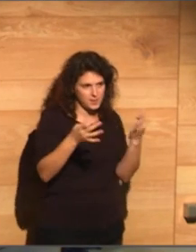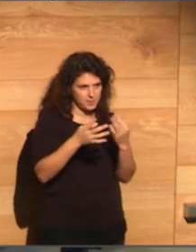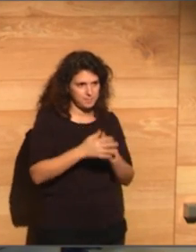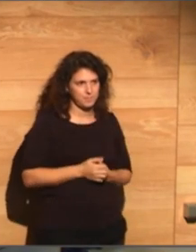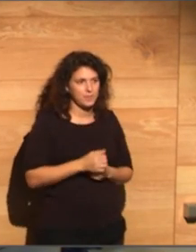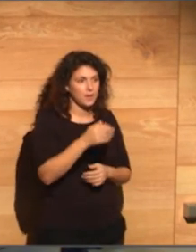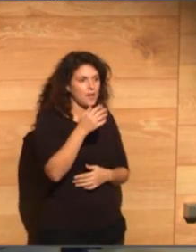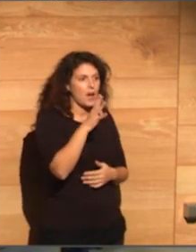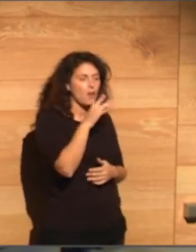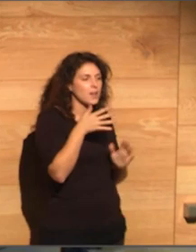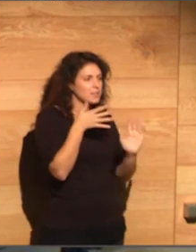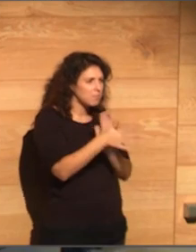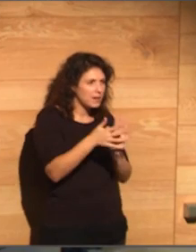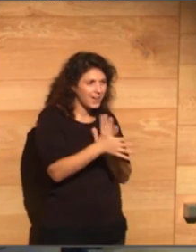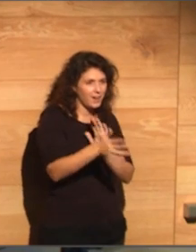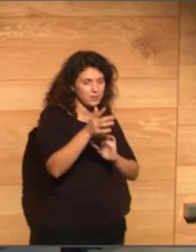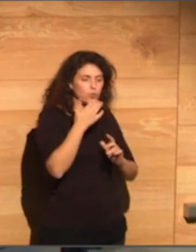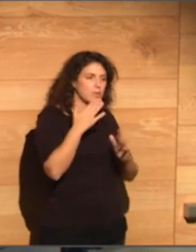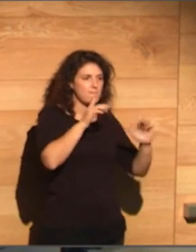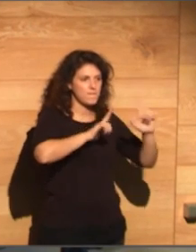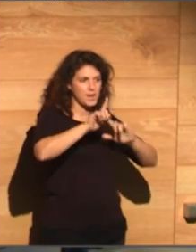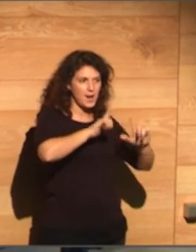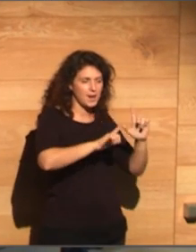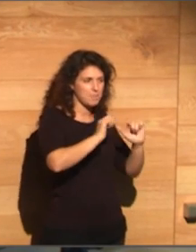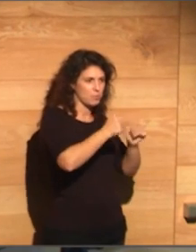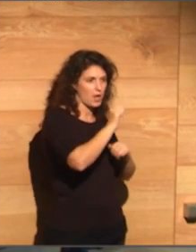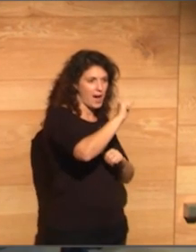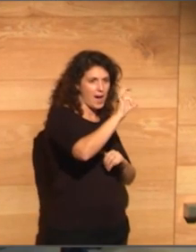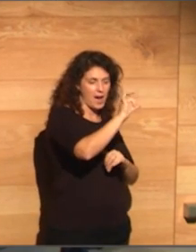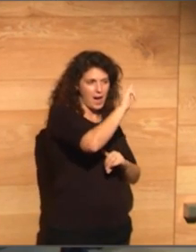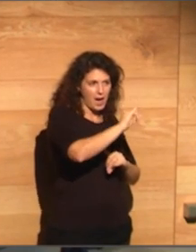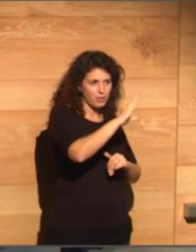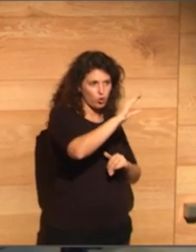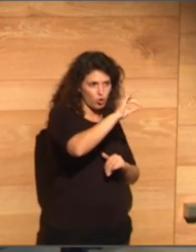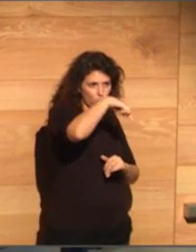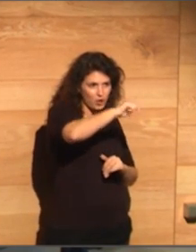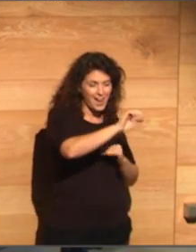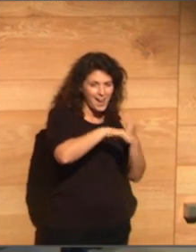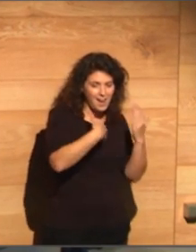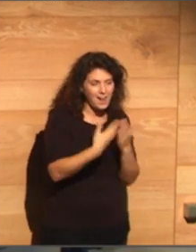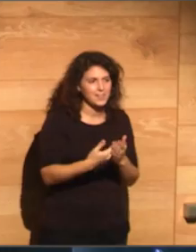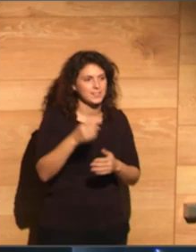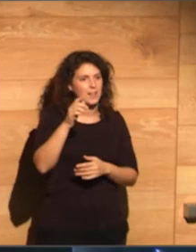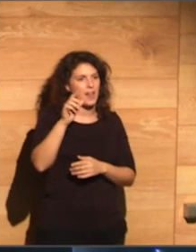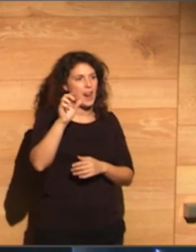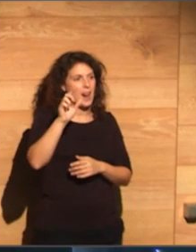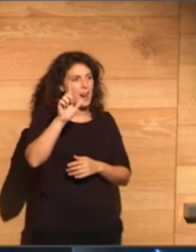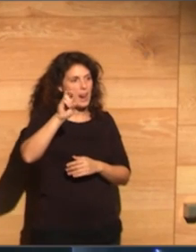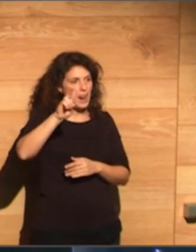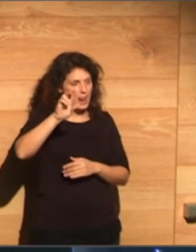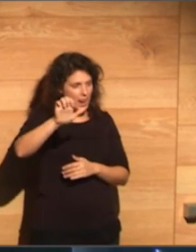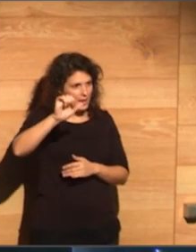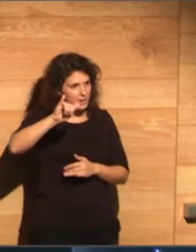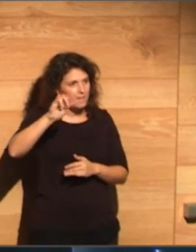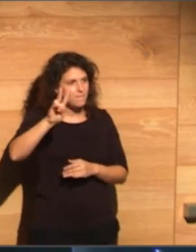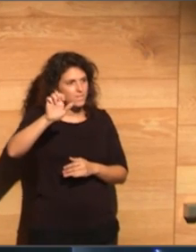Vamos a hacer un viaje desde Azcona hasta el Late Berlanga, ¿vale? Y